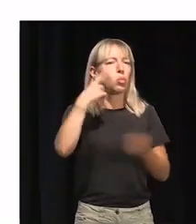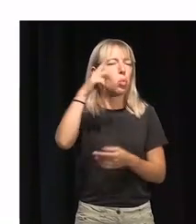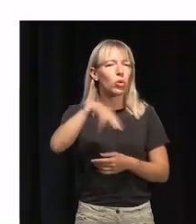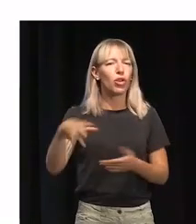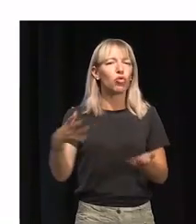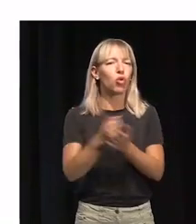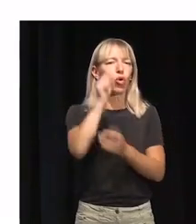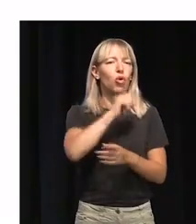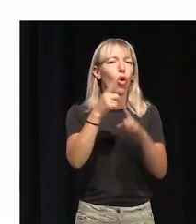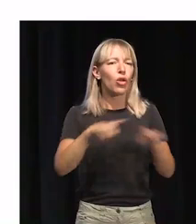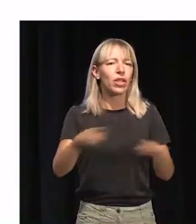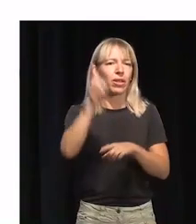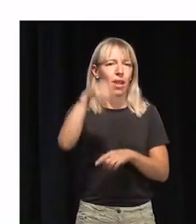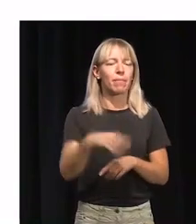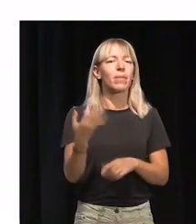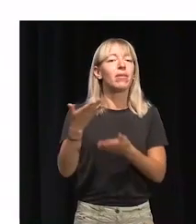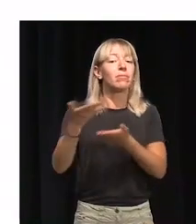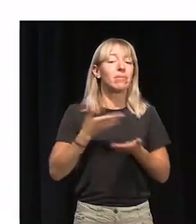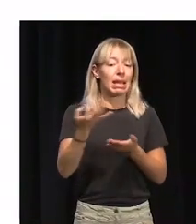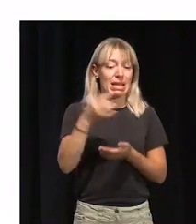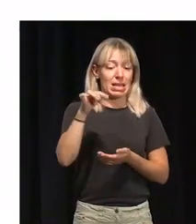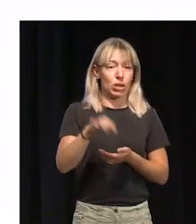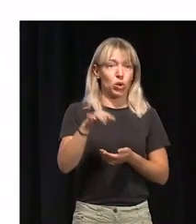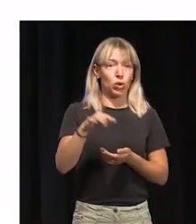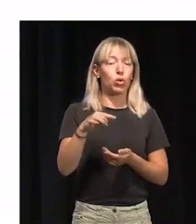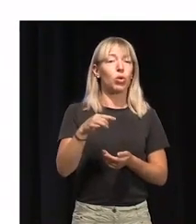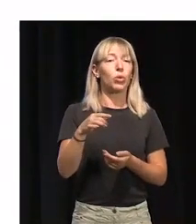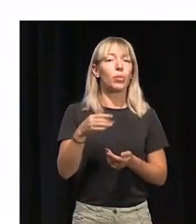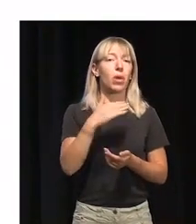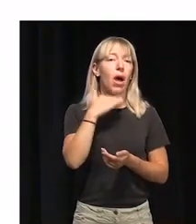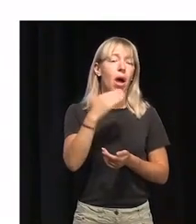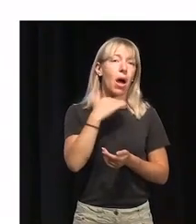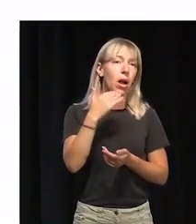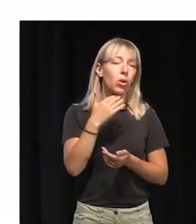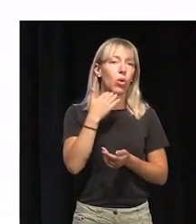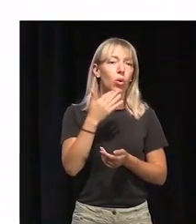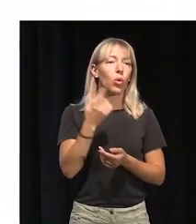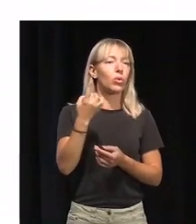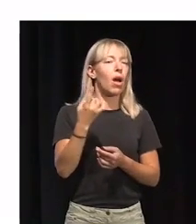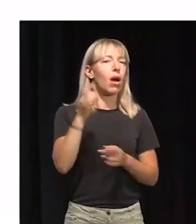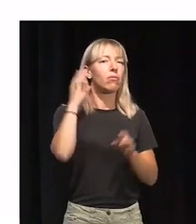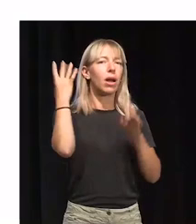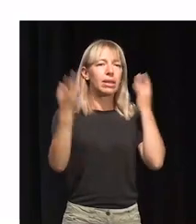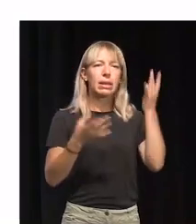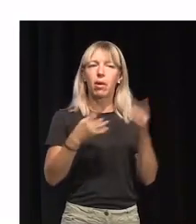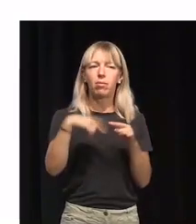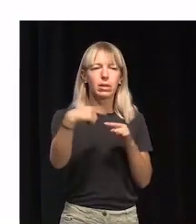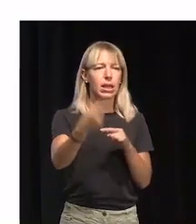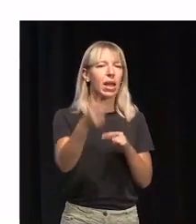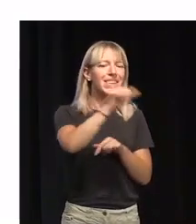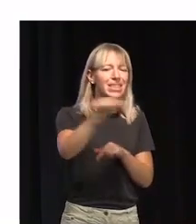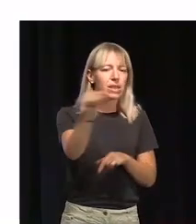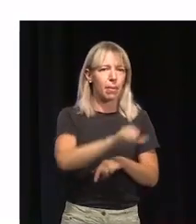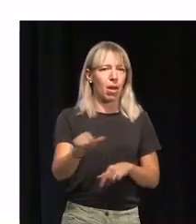todos los conciertos, que nos ayudaseis a que esto fuese algo, que una actividad diaria,